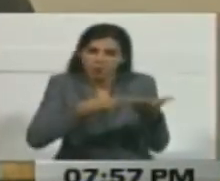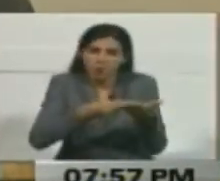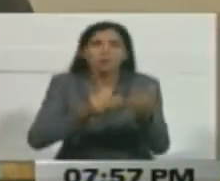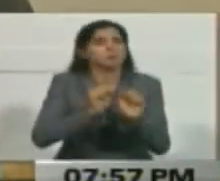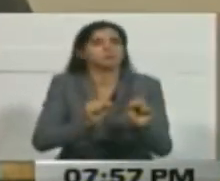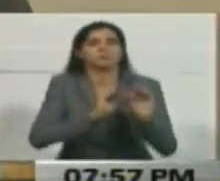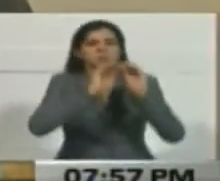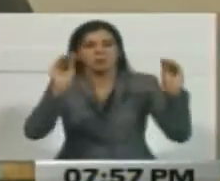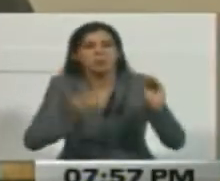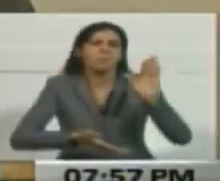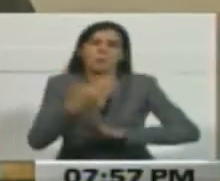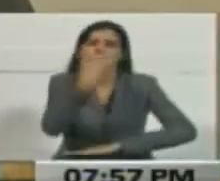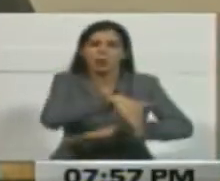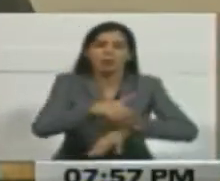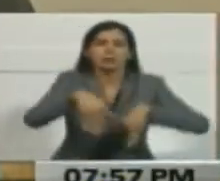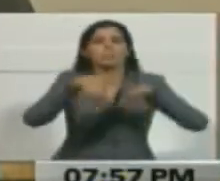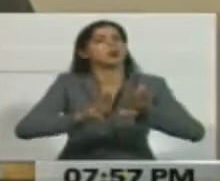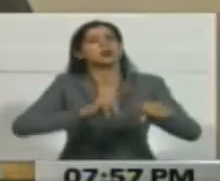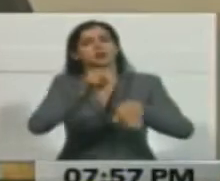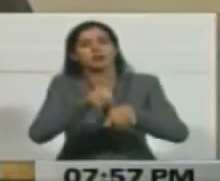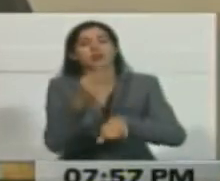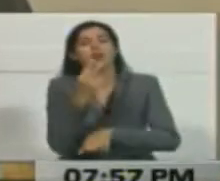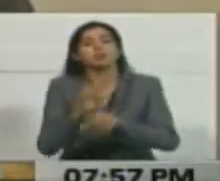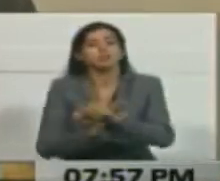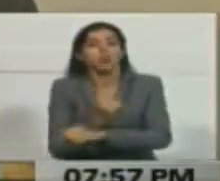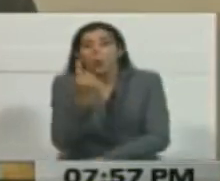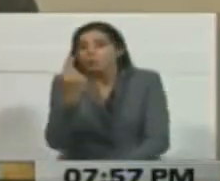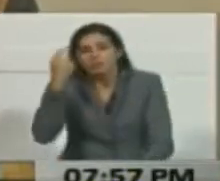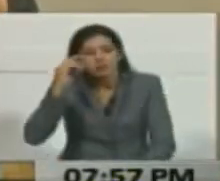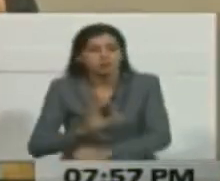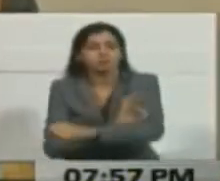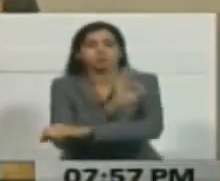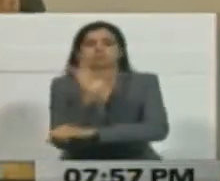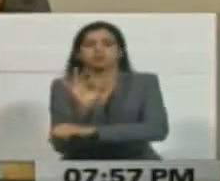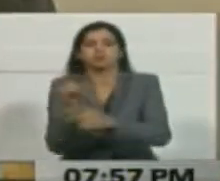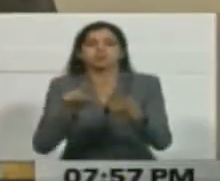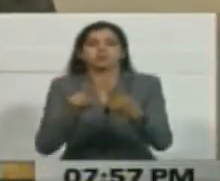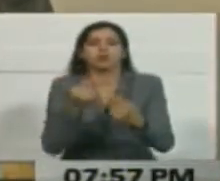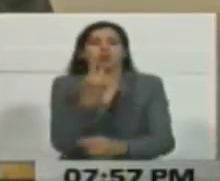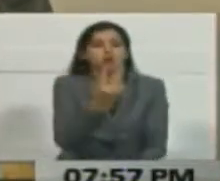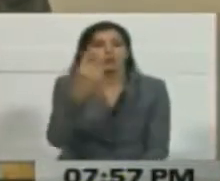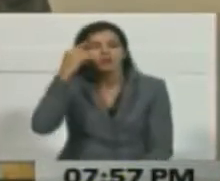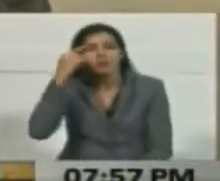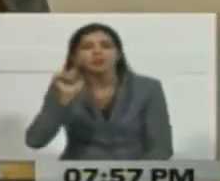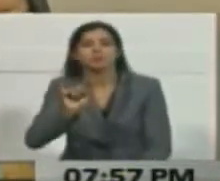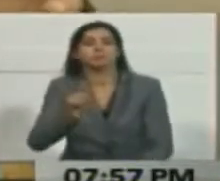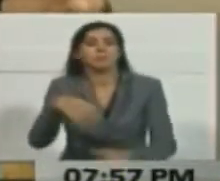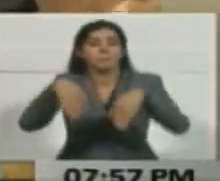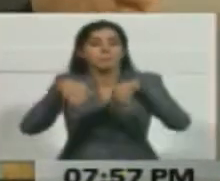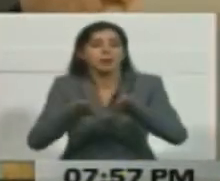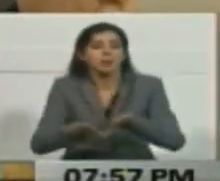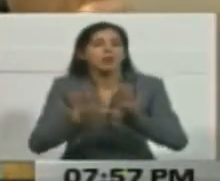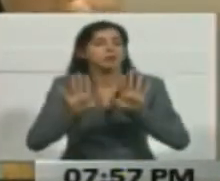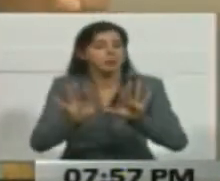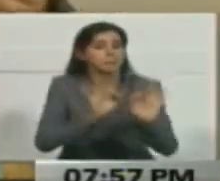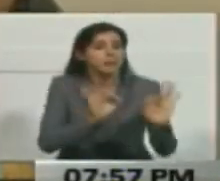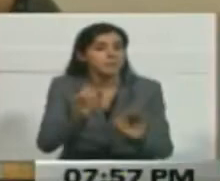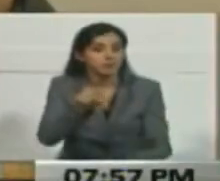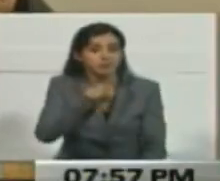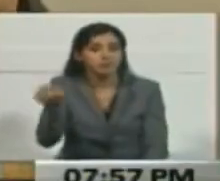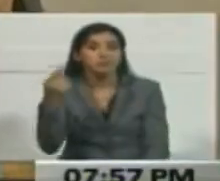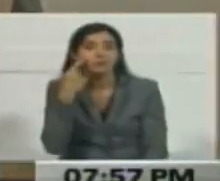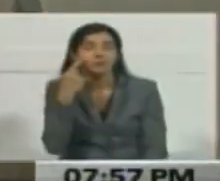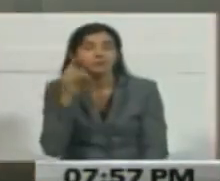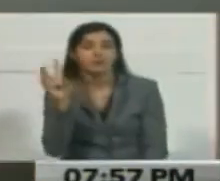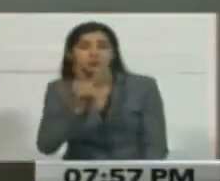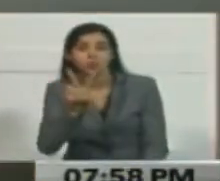a paros nacionales de 24 horas, de 48 horas. Prepárense los venezolanos, que esa es la receta que le tiene la derecha para fines